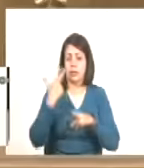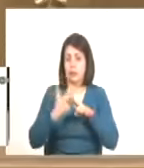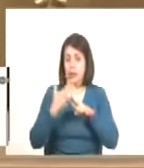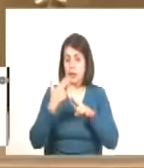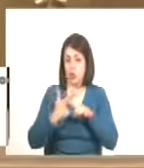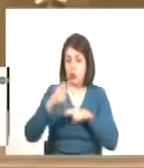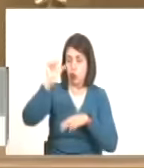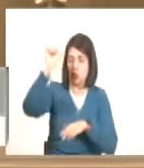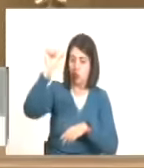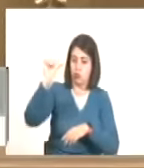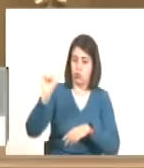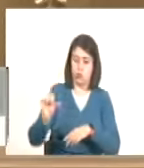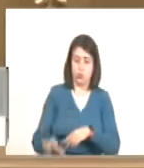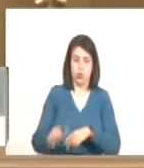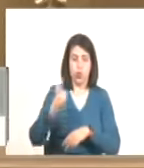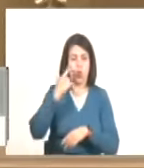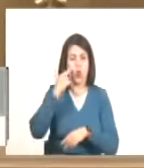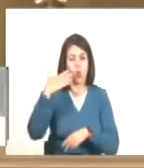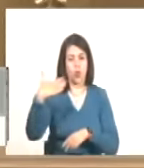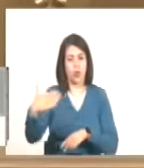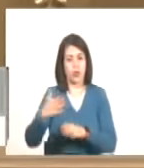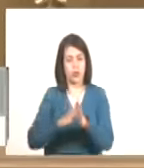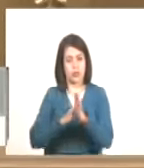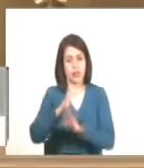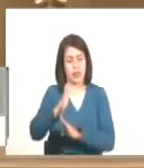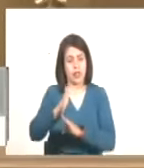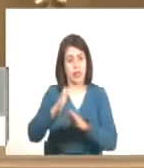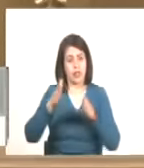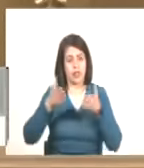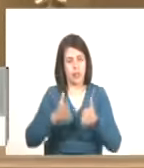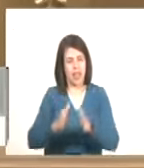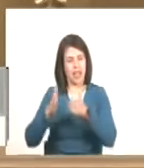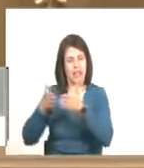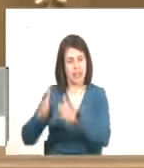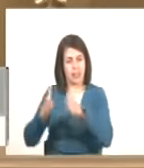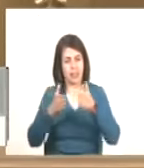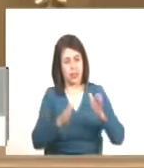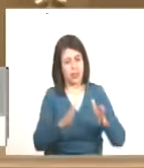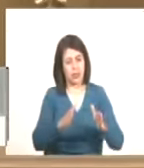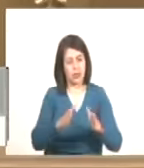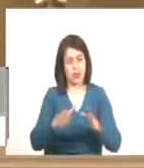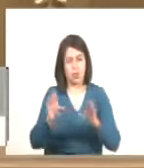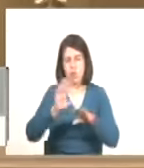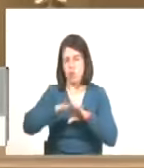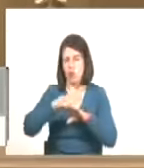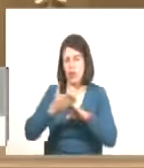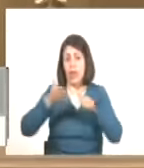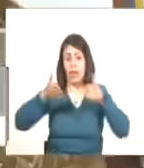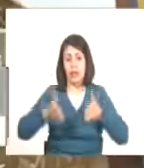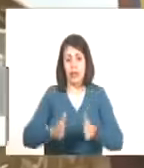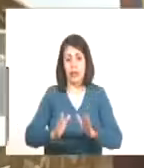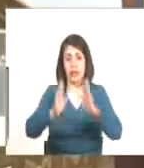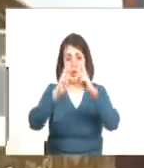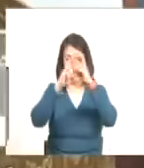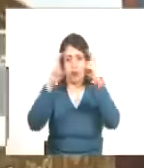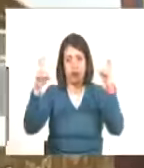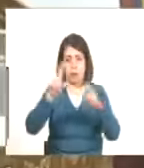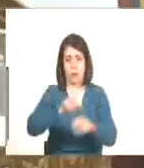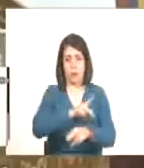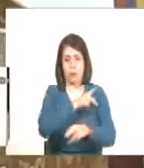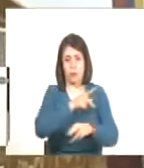peligrosidad, costumbre de seguir naciendo? El Nacedor se titulaba el poema.